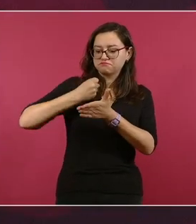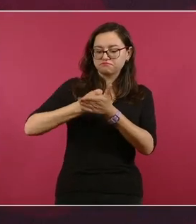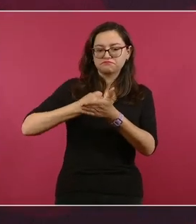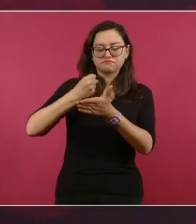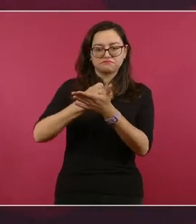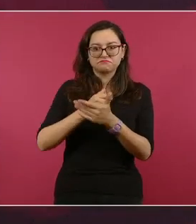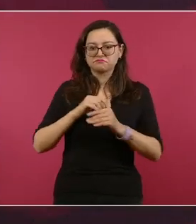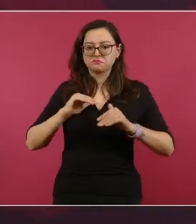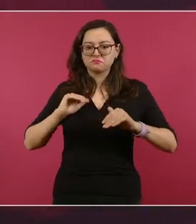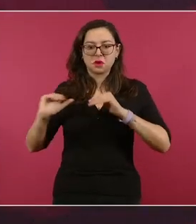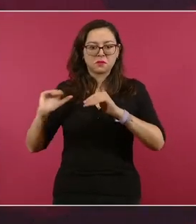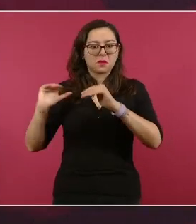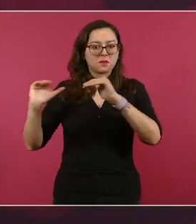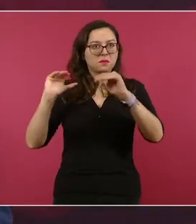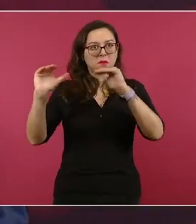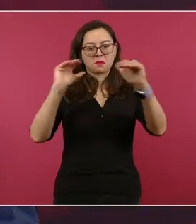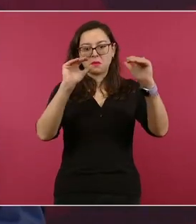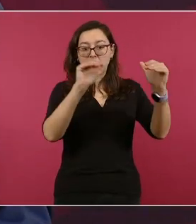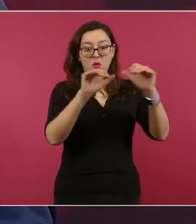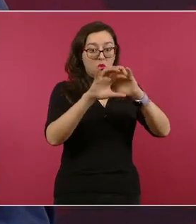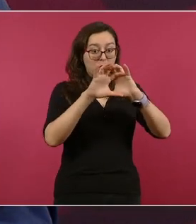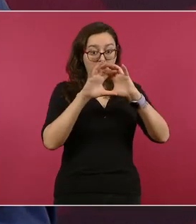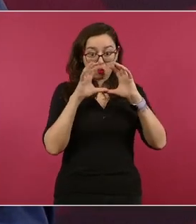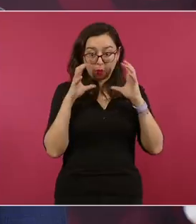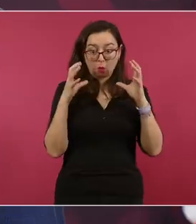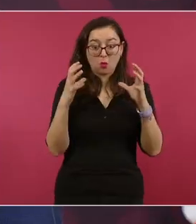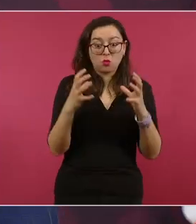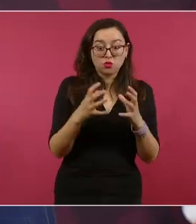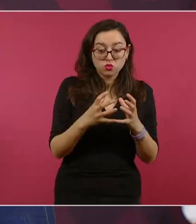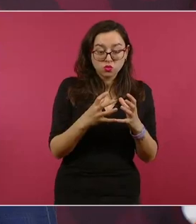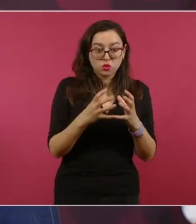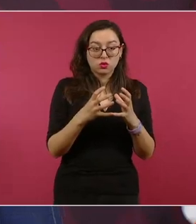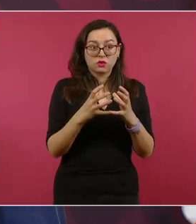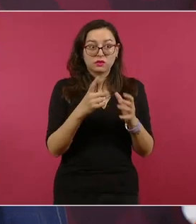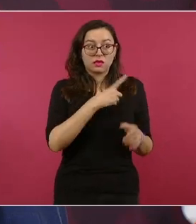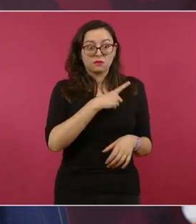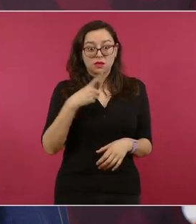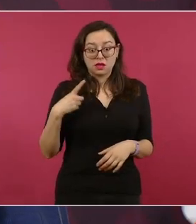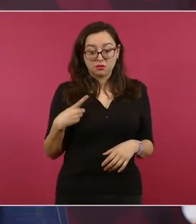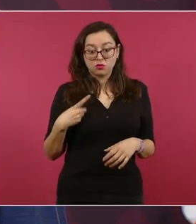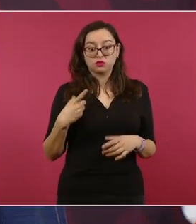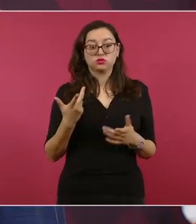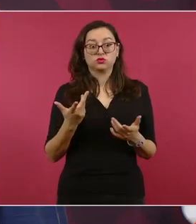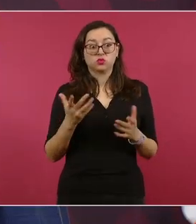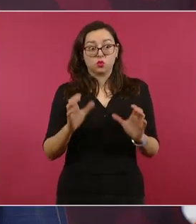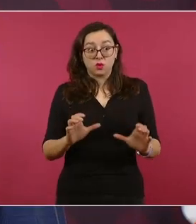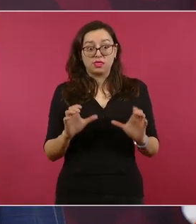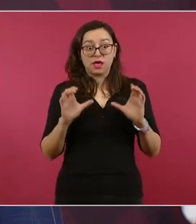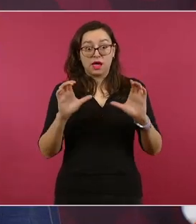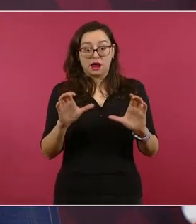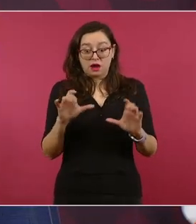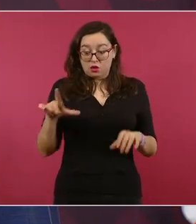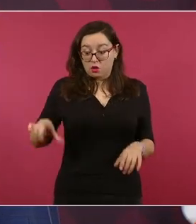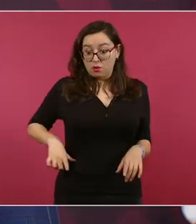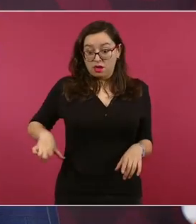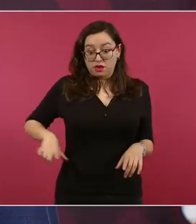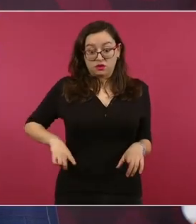para dar protección a los diplomáticos y